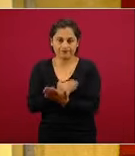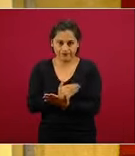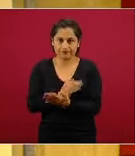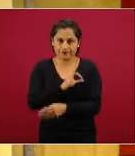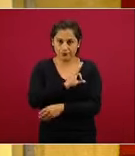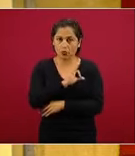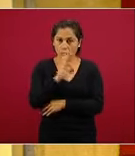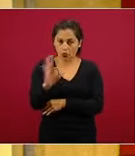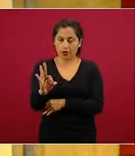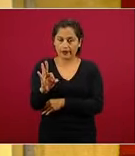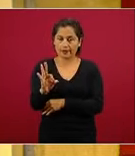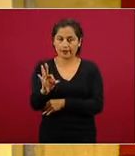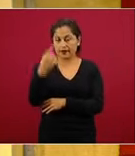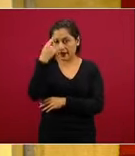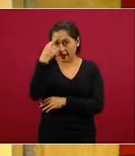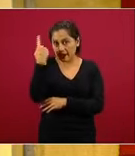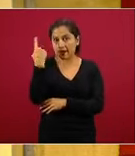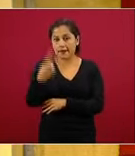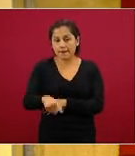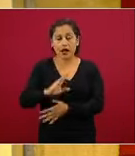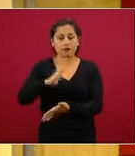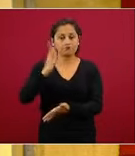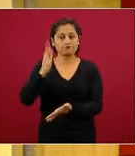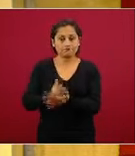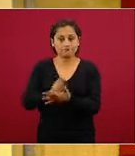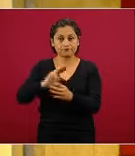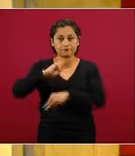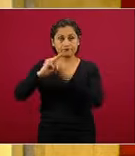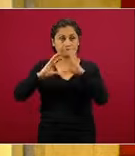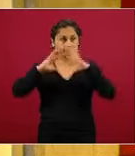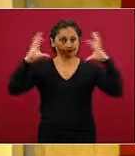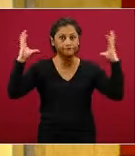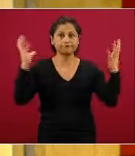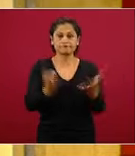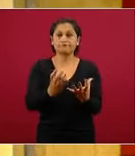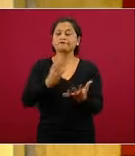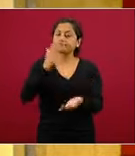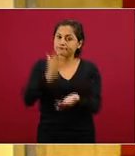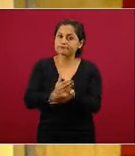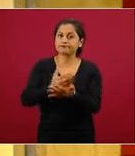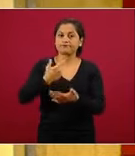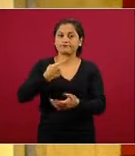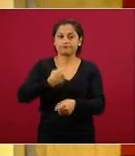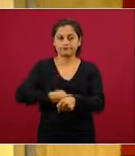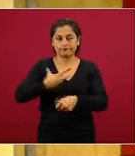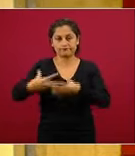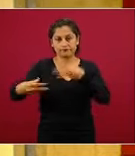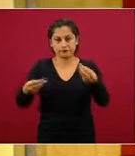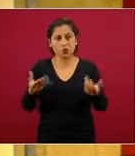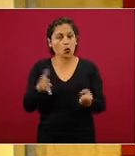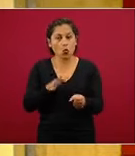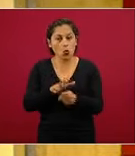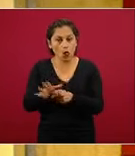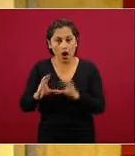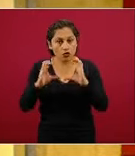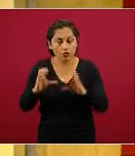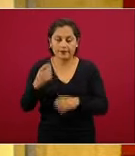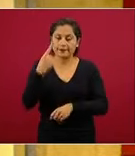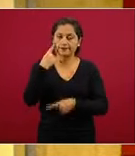eventualmente agotar los ciclos epidémicos en todos los países. Repetimos las medidas de prevención, mantener la